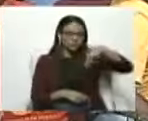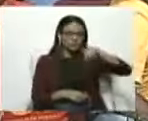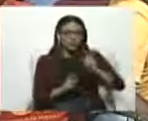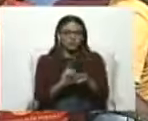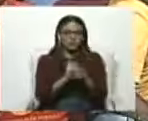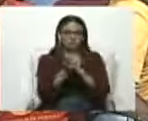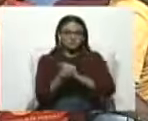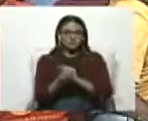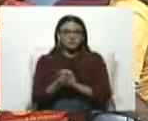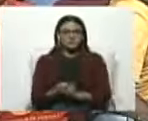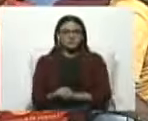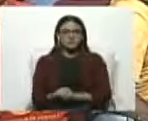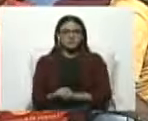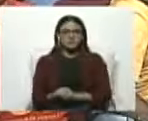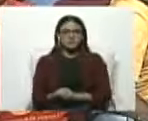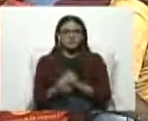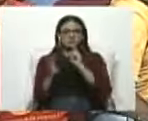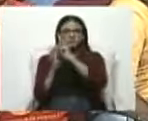está